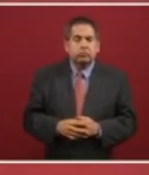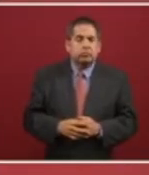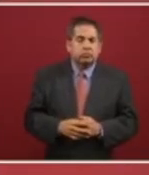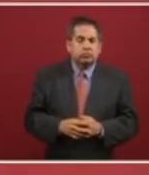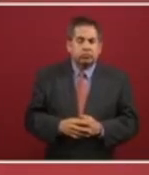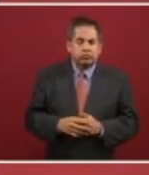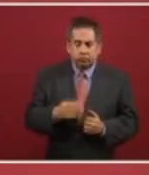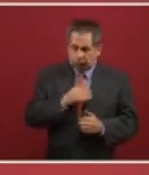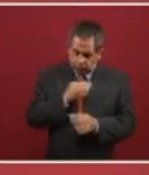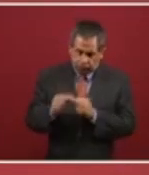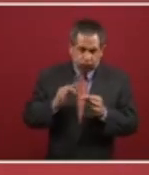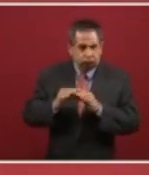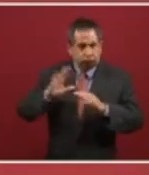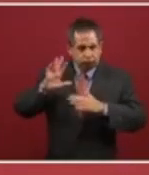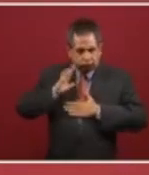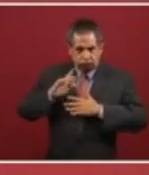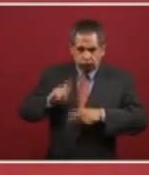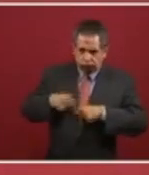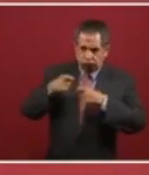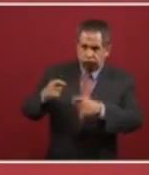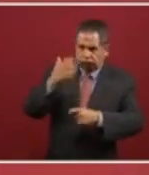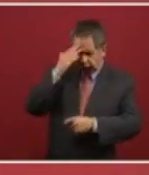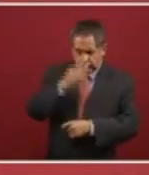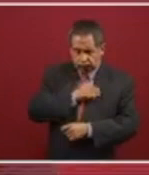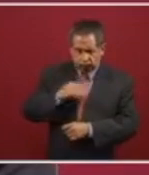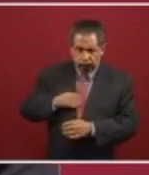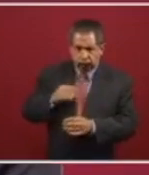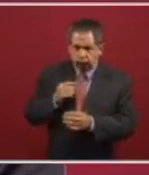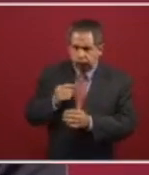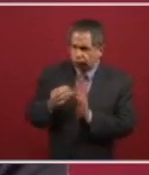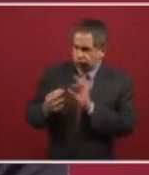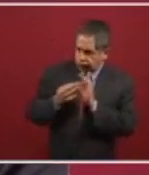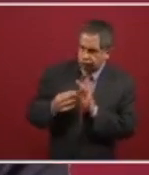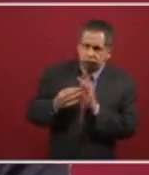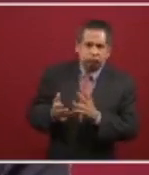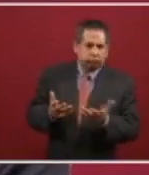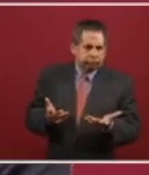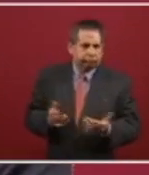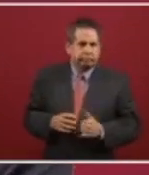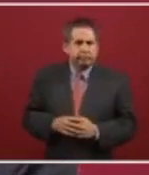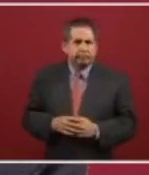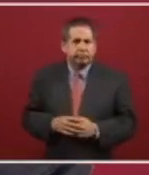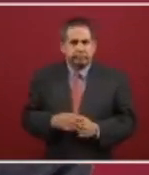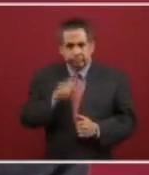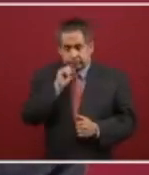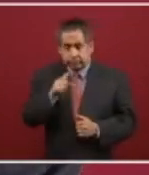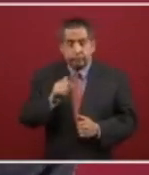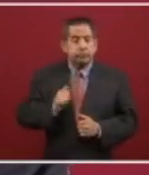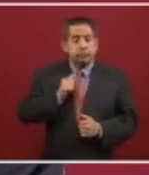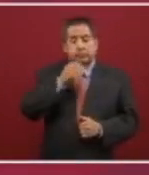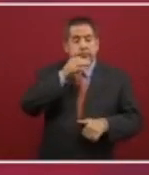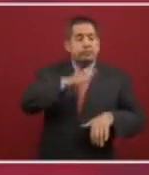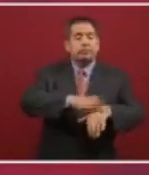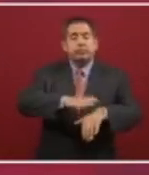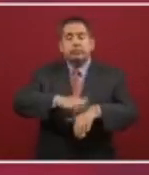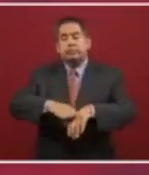su compromiso, que nosotros vamos a saber cumplir con ustedes. Y aprovecho para